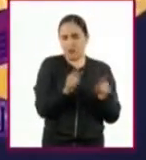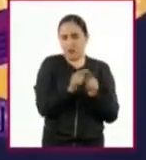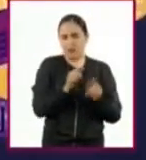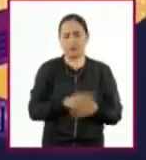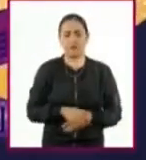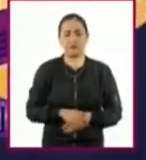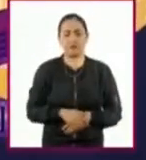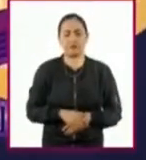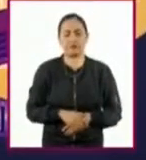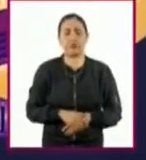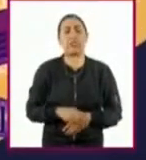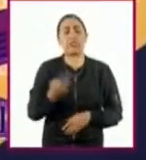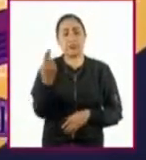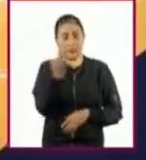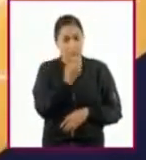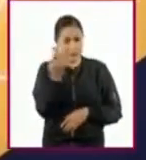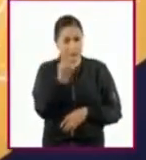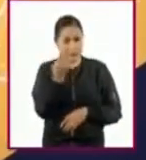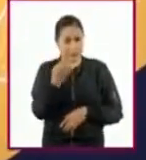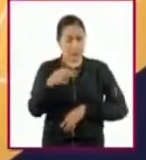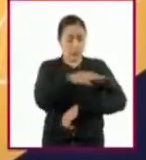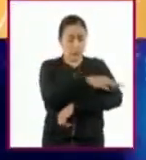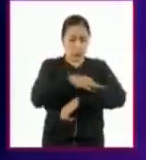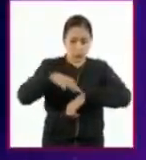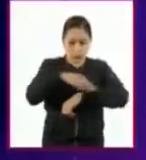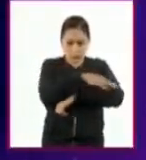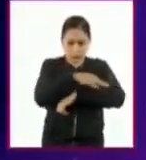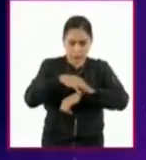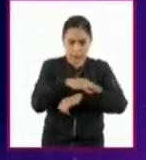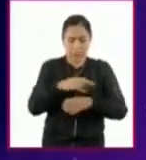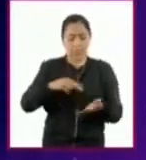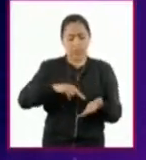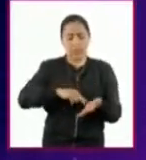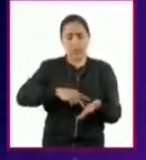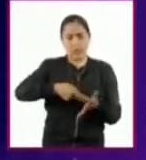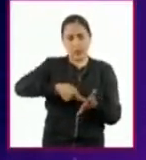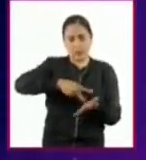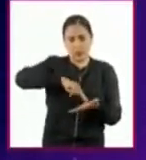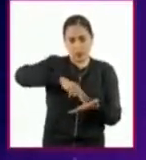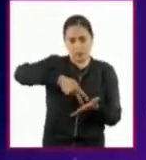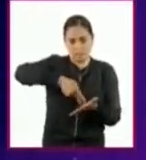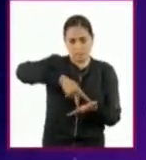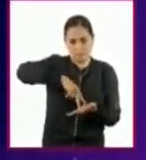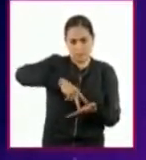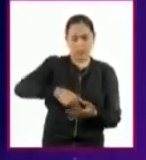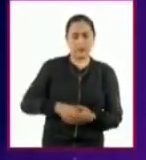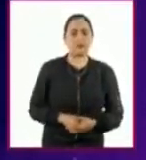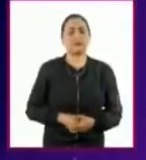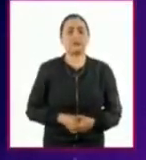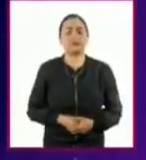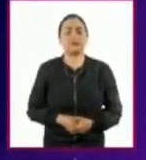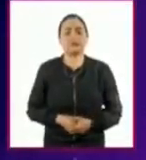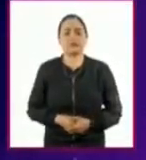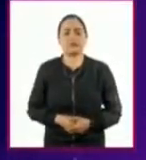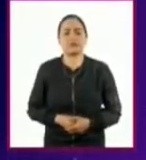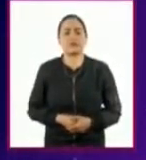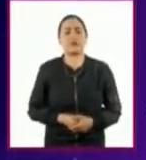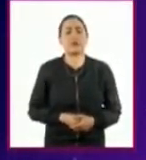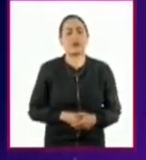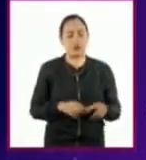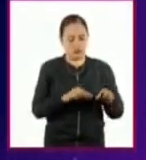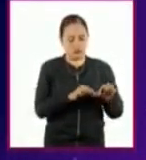usaremos regla y compás. Observen. Para el triángulo 1, primero trazamos un segmento de 3